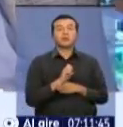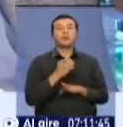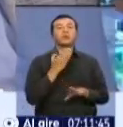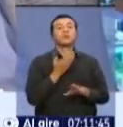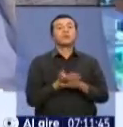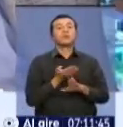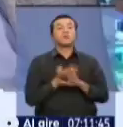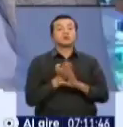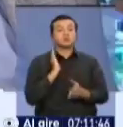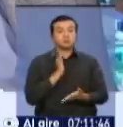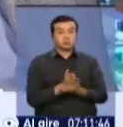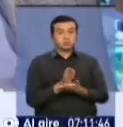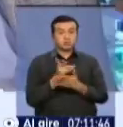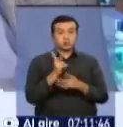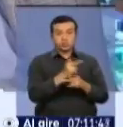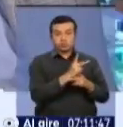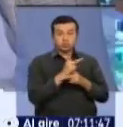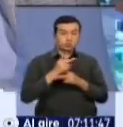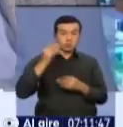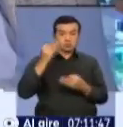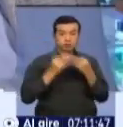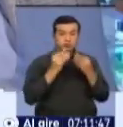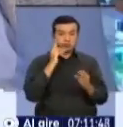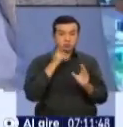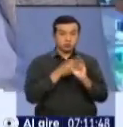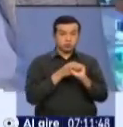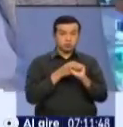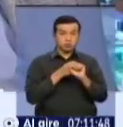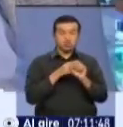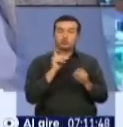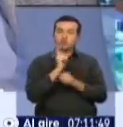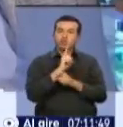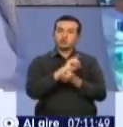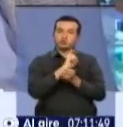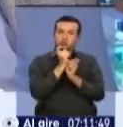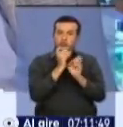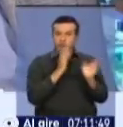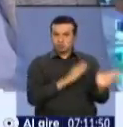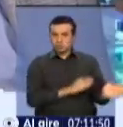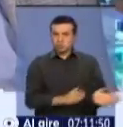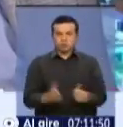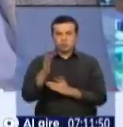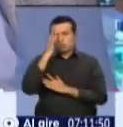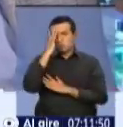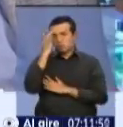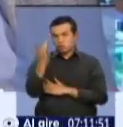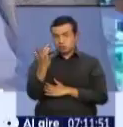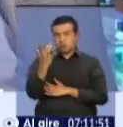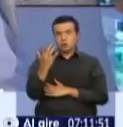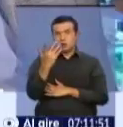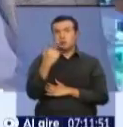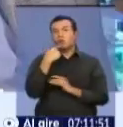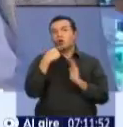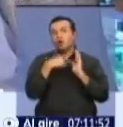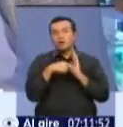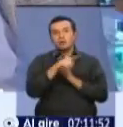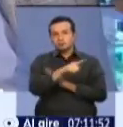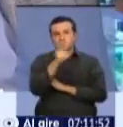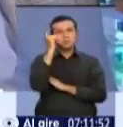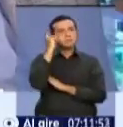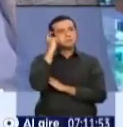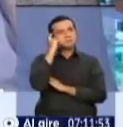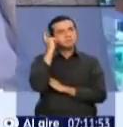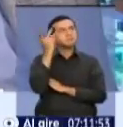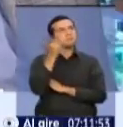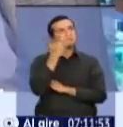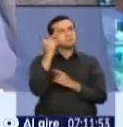planteando la eliminación del Consejo de Participación Ciudadana, sino una reorganización? Porque si es que en la misma línea de pensamiento tuyo y